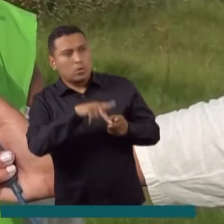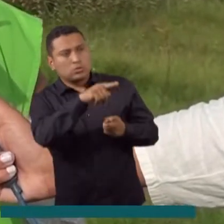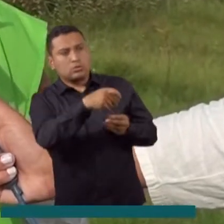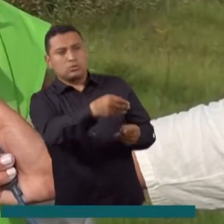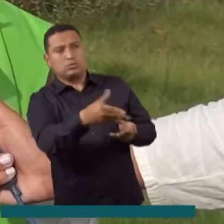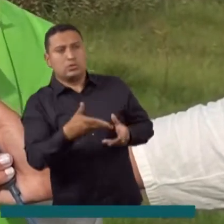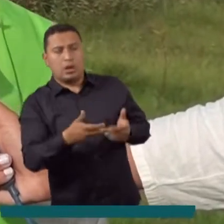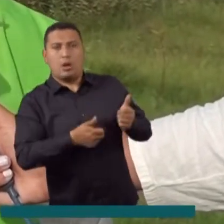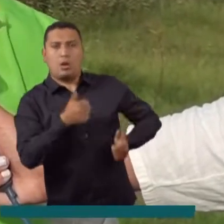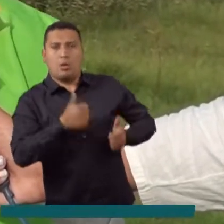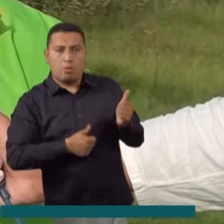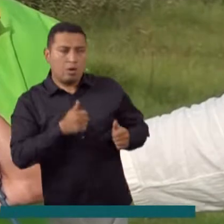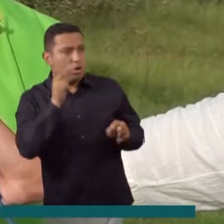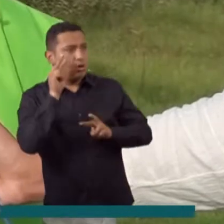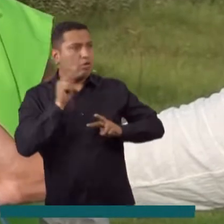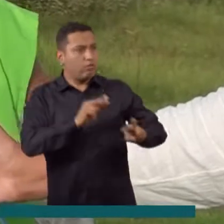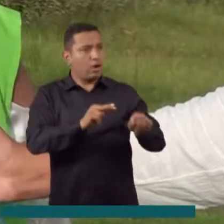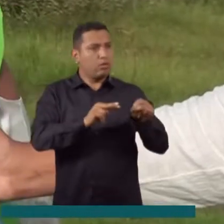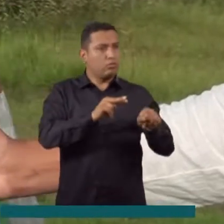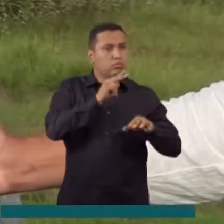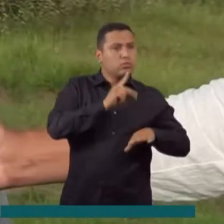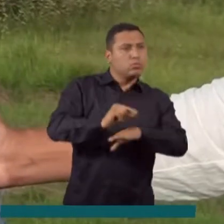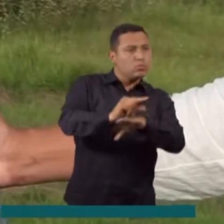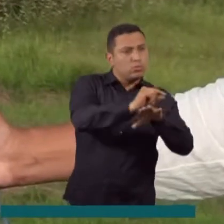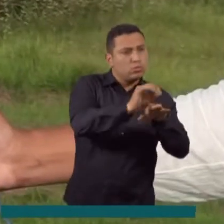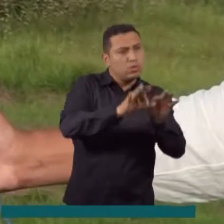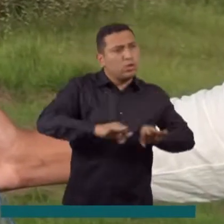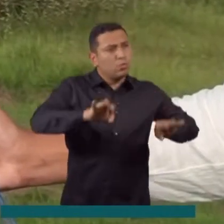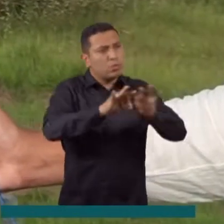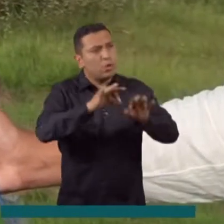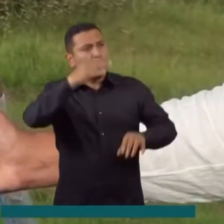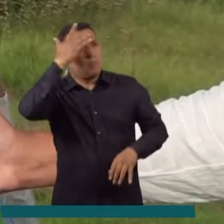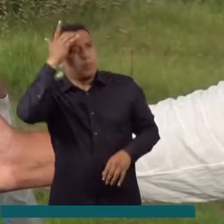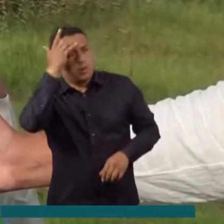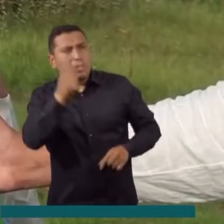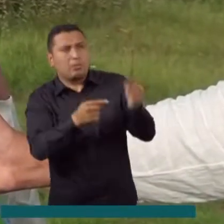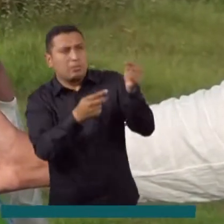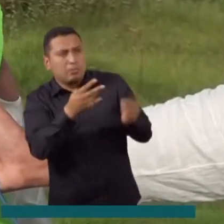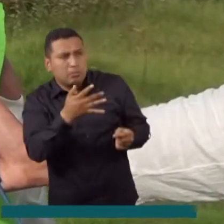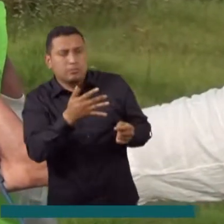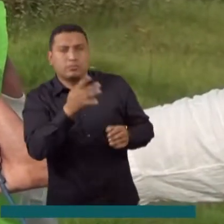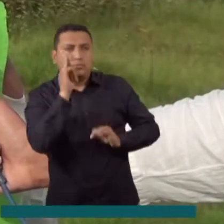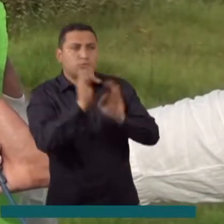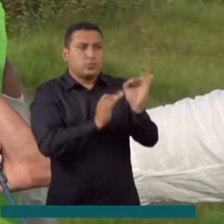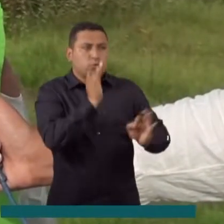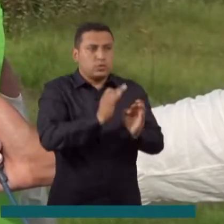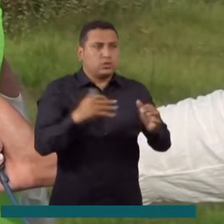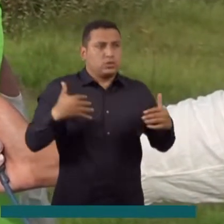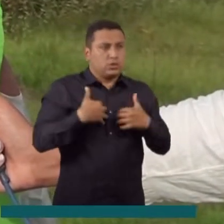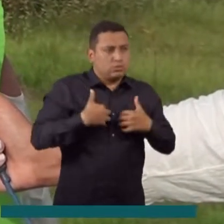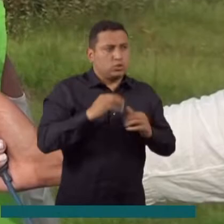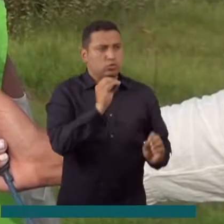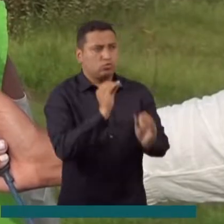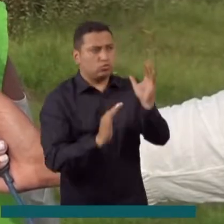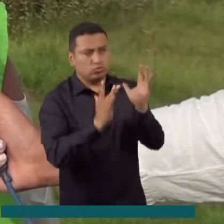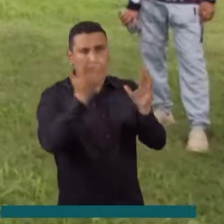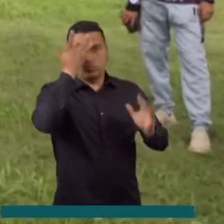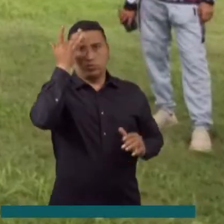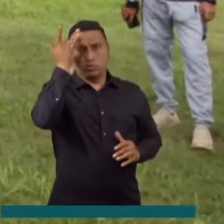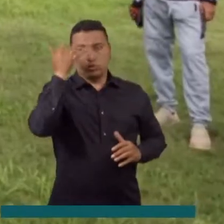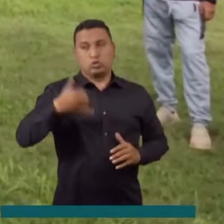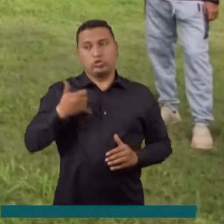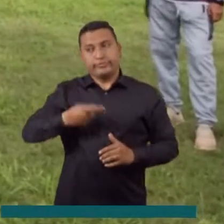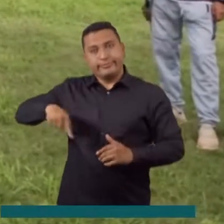municipio, lo que es el avistamiento de ave, porque es importante proteger la flora, la fauna de nuestra región.